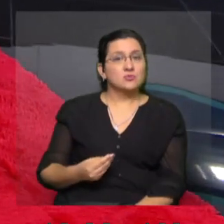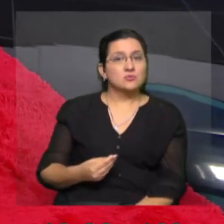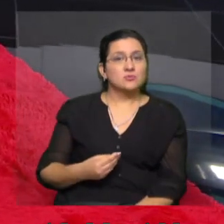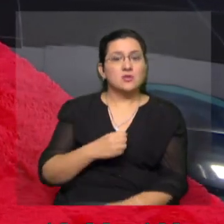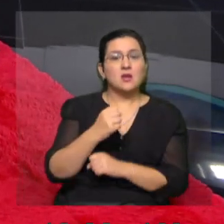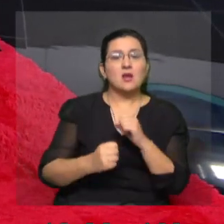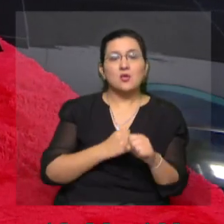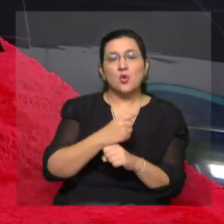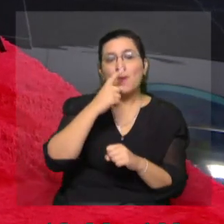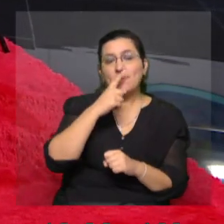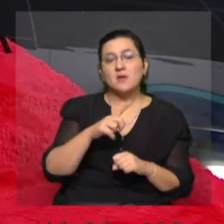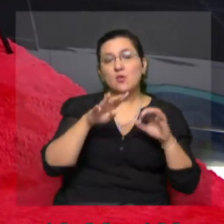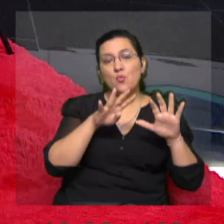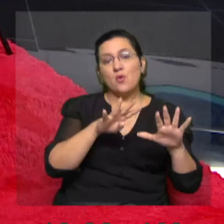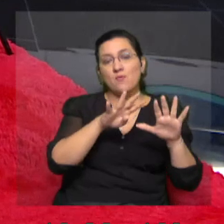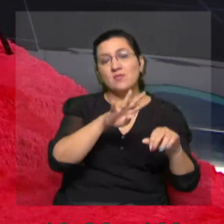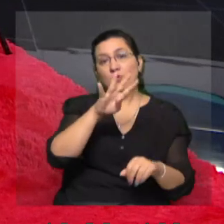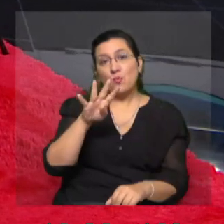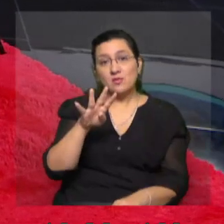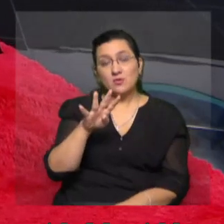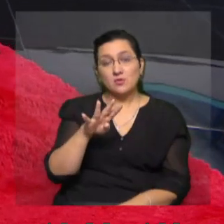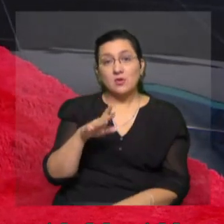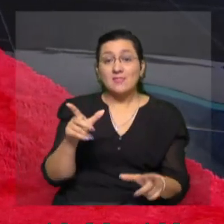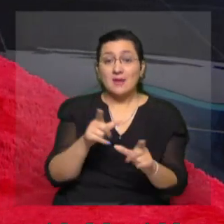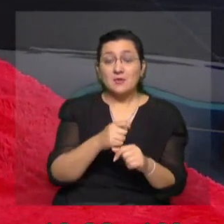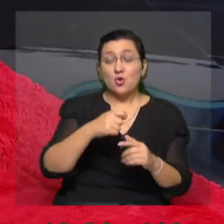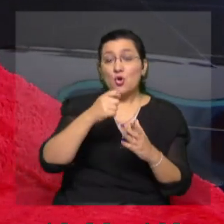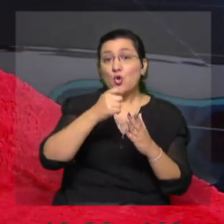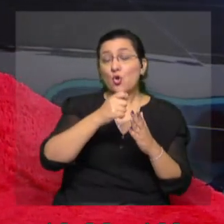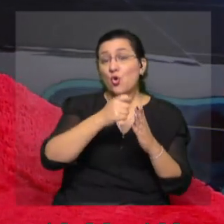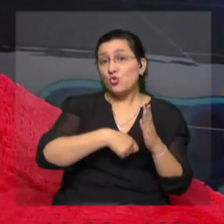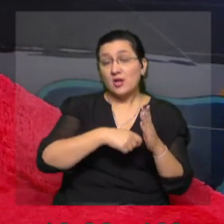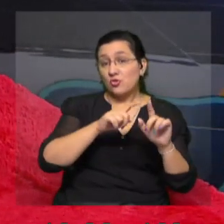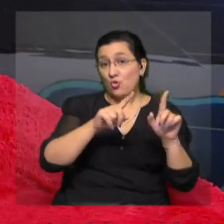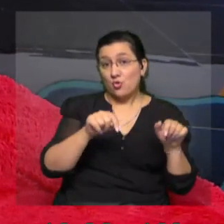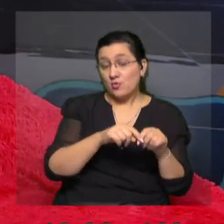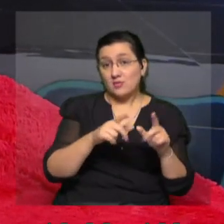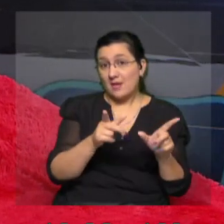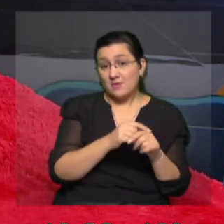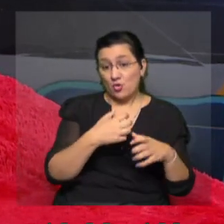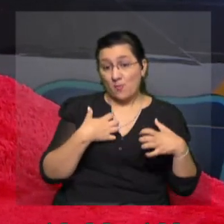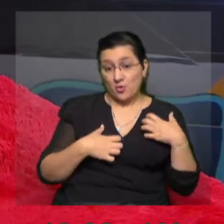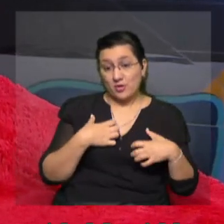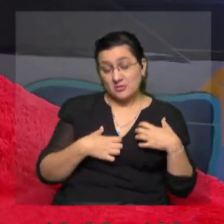Año 94, termino el contrato, 93 termino el contrato con Progreso